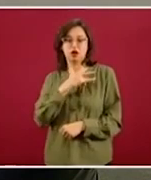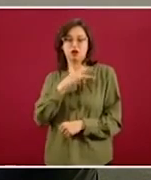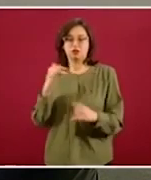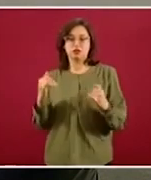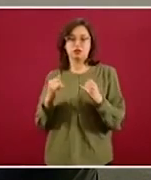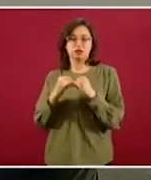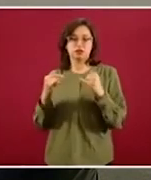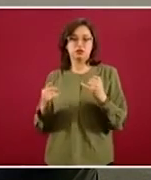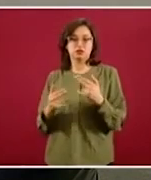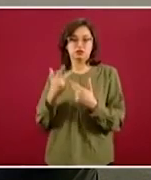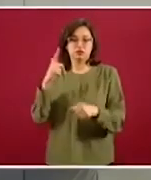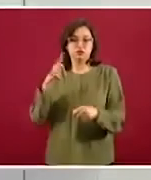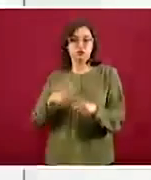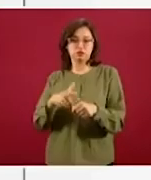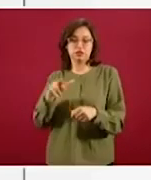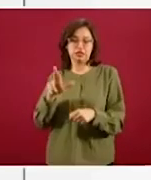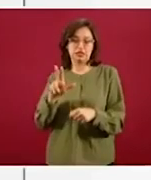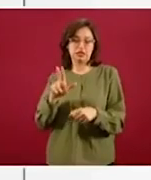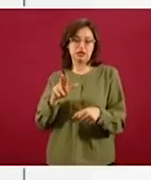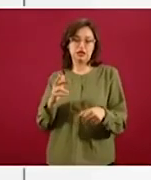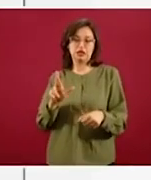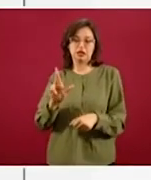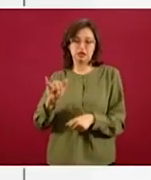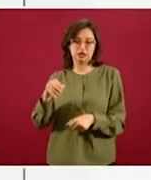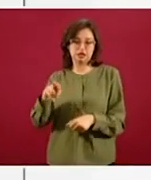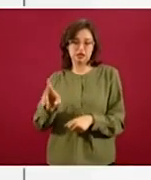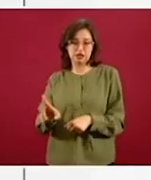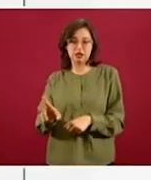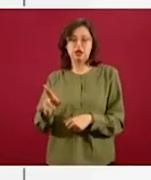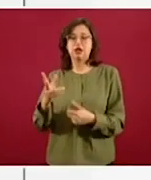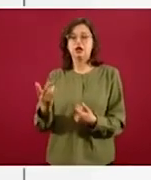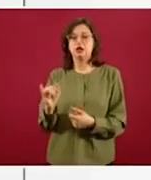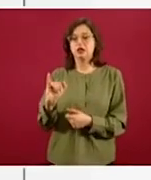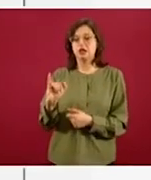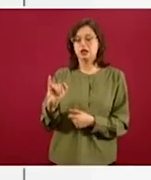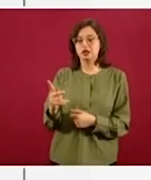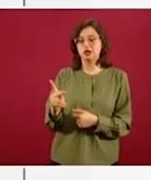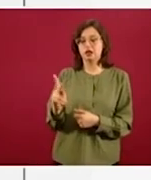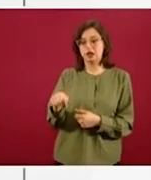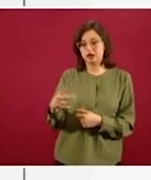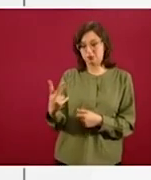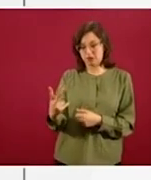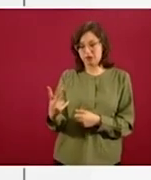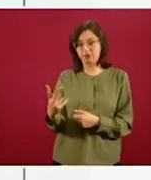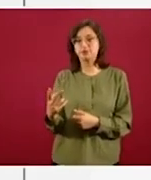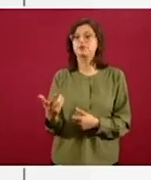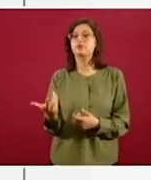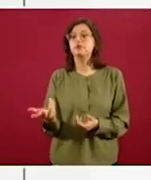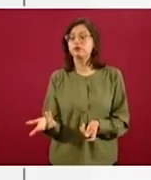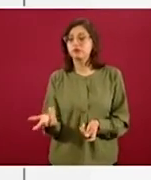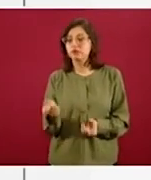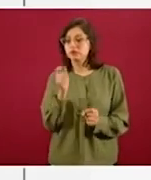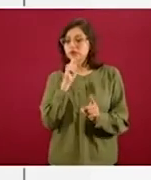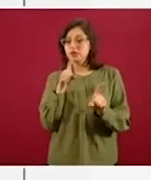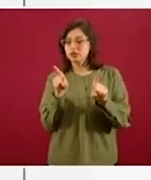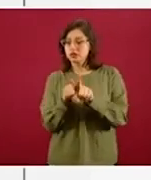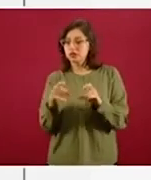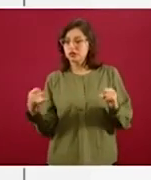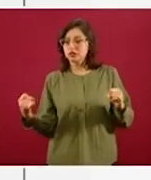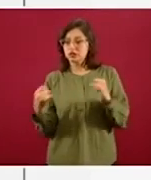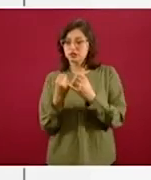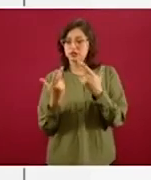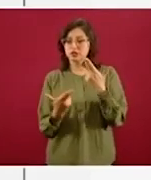de Rehabilitación, el Instituto Nacional de Pediatría, inicialmente al menos, y el Instituto Nacional